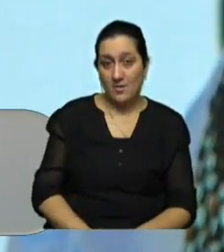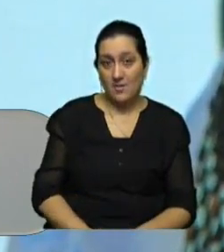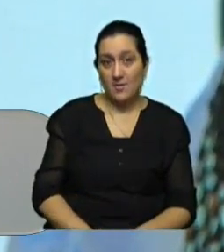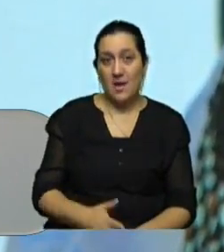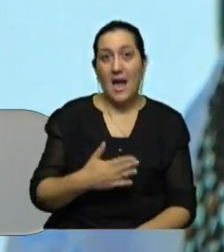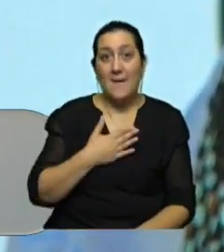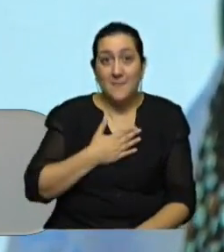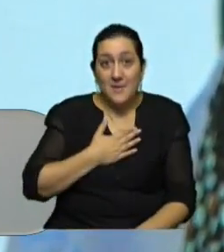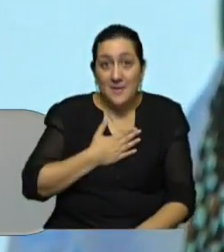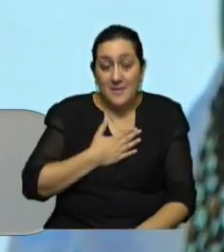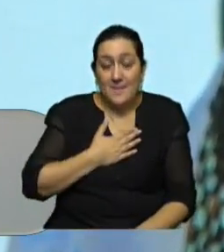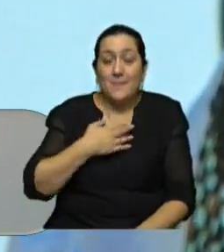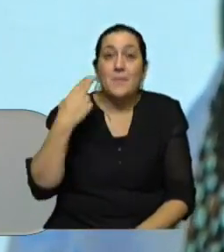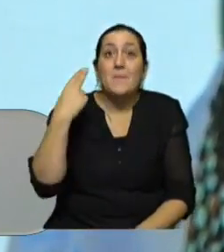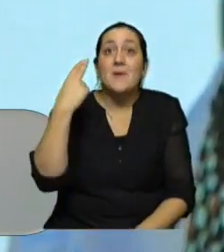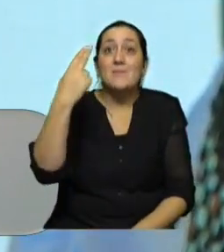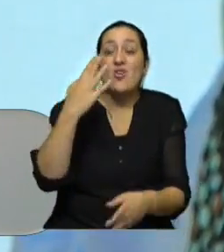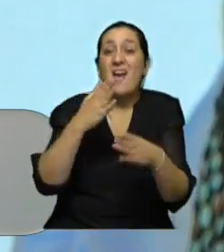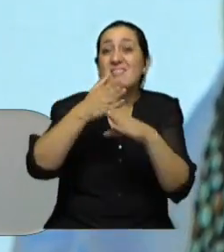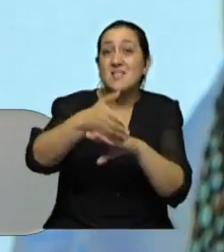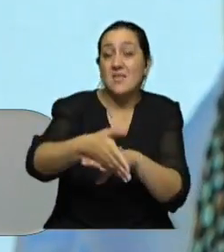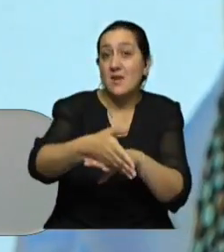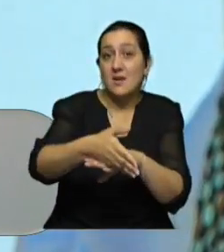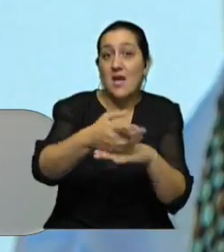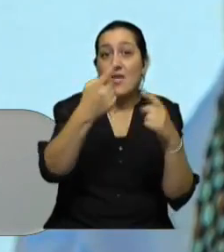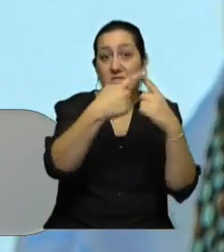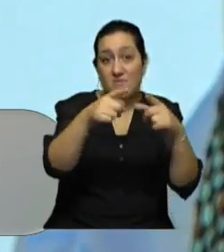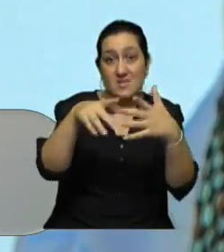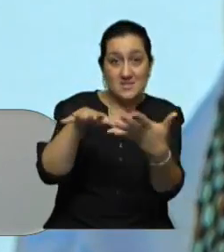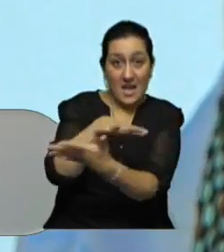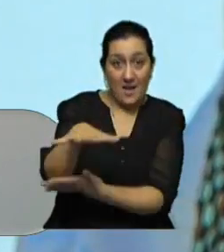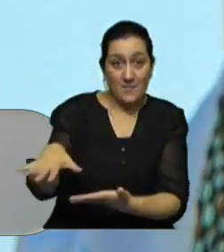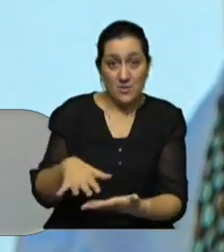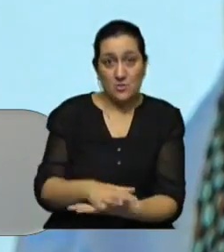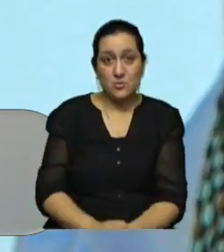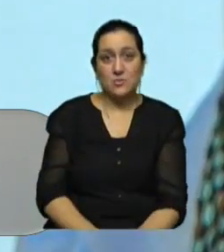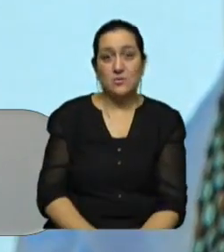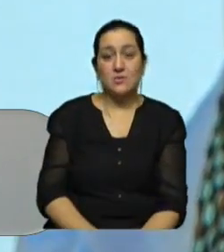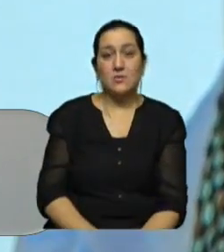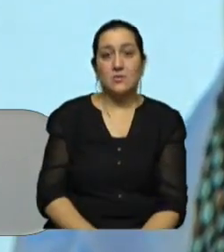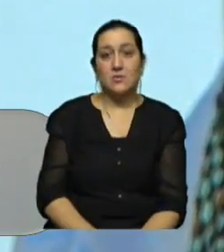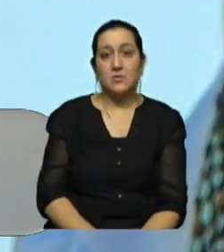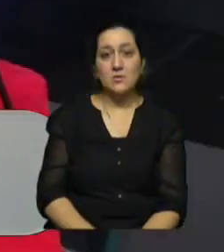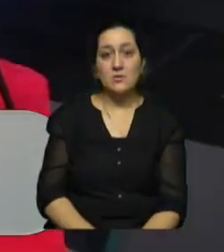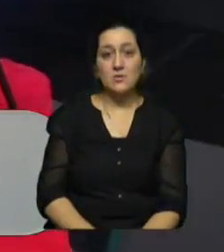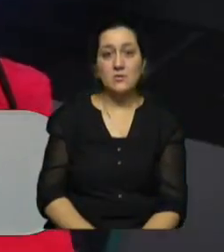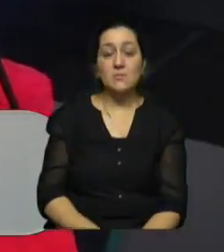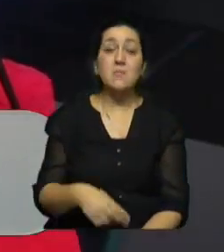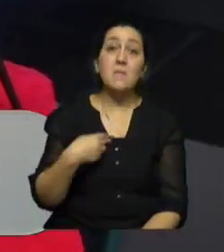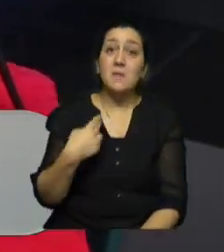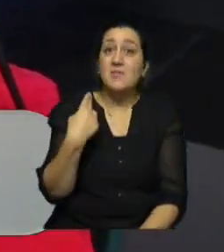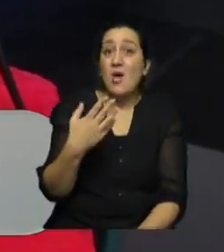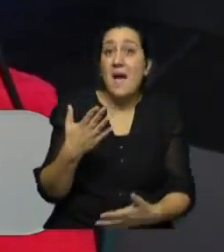me permitió acceder a muchos ámbitos, lo que tiene que ver conmigo, ¿no? Creo que voy a tapar el micrófono. Me permitió acceder